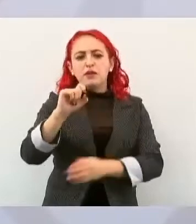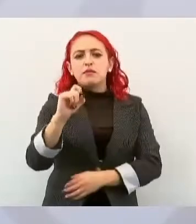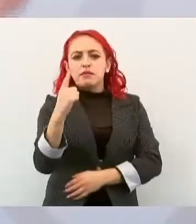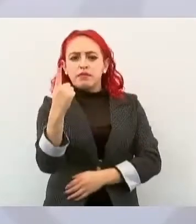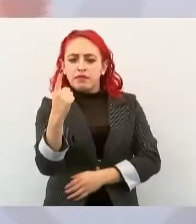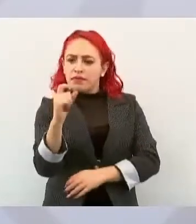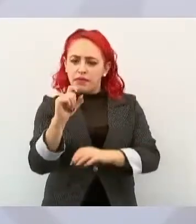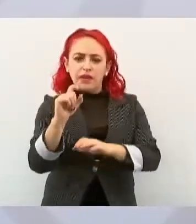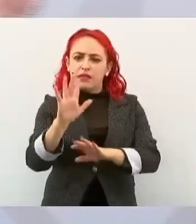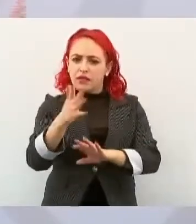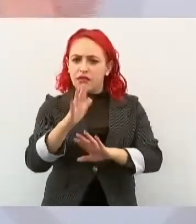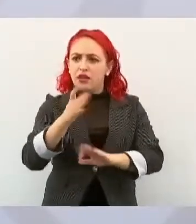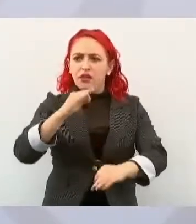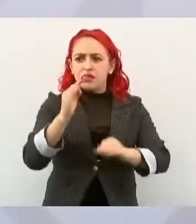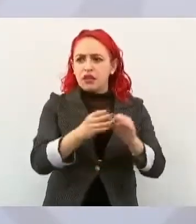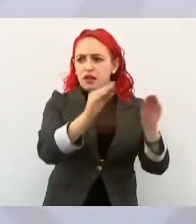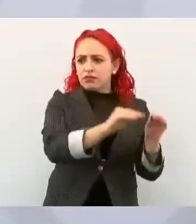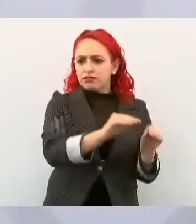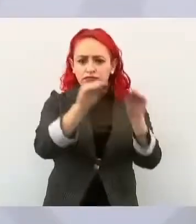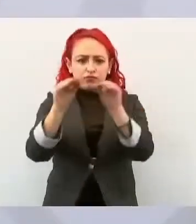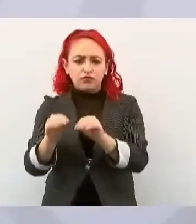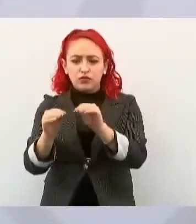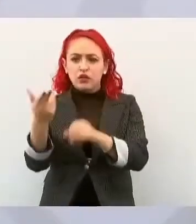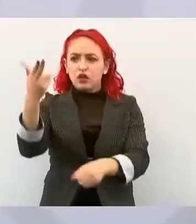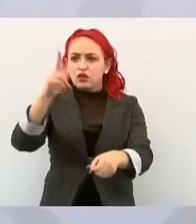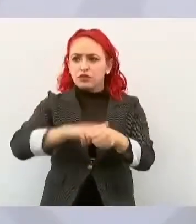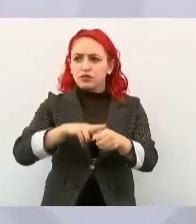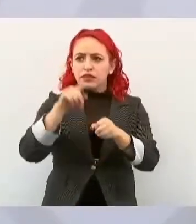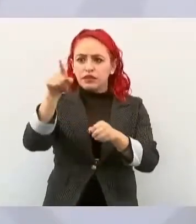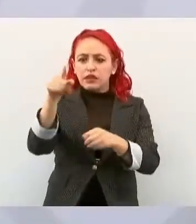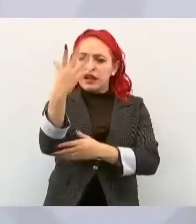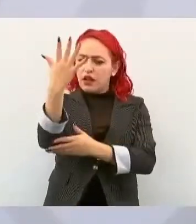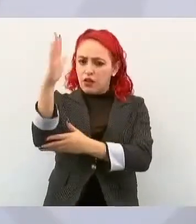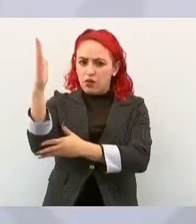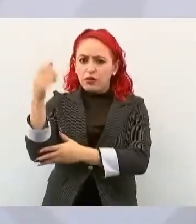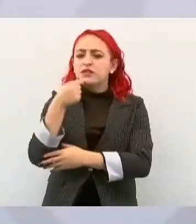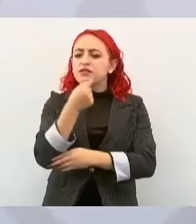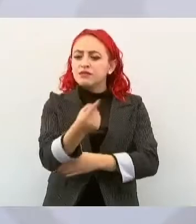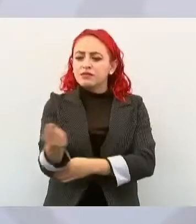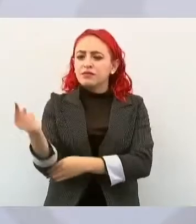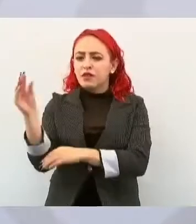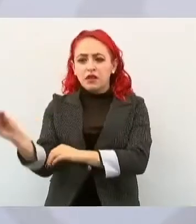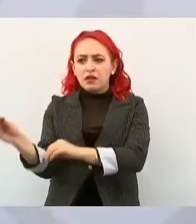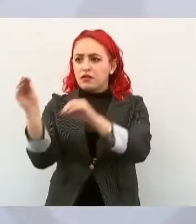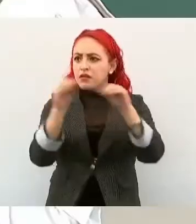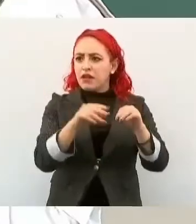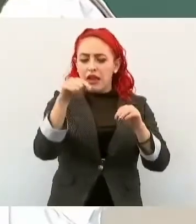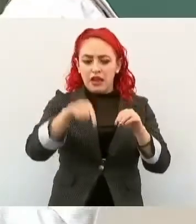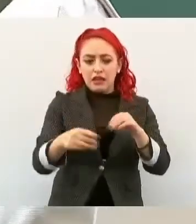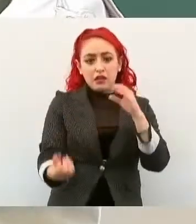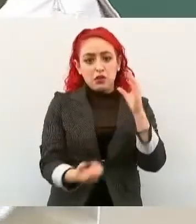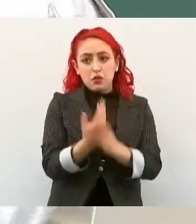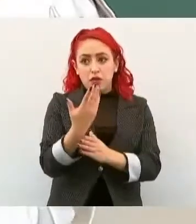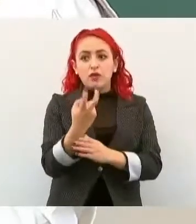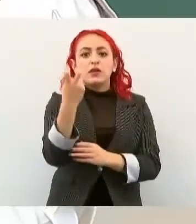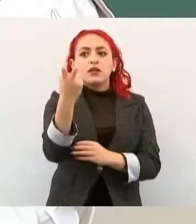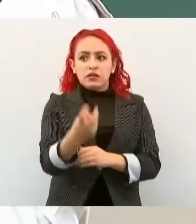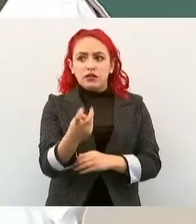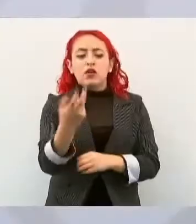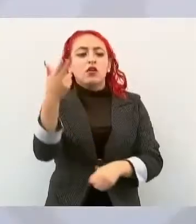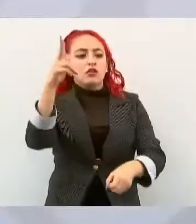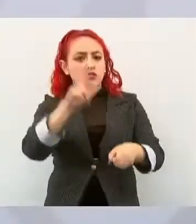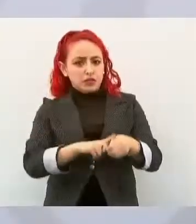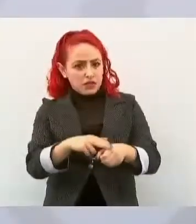la migración ya plena del hospital que está allá en el Bosque Cuauhtémoc. Y la verdad que es un hospital con muy buenos